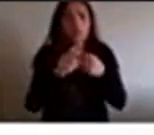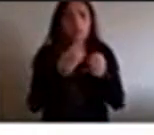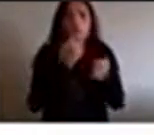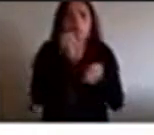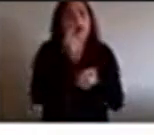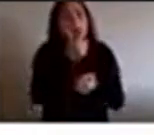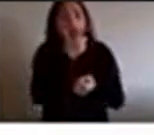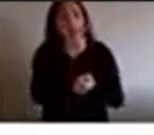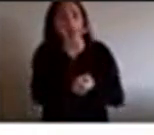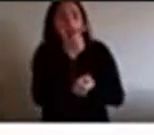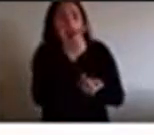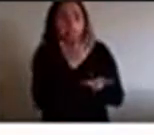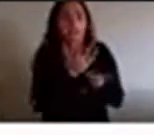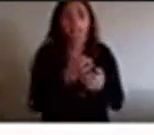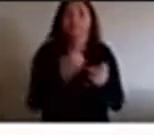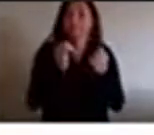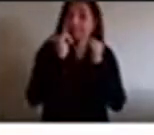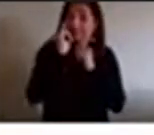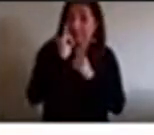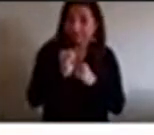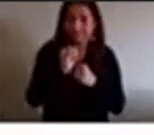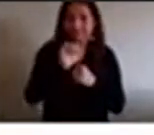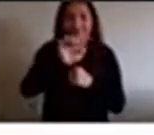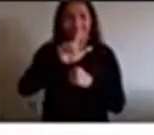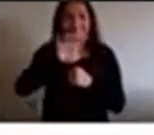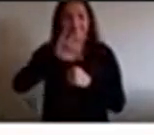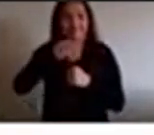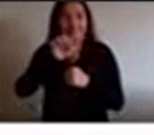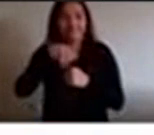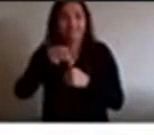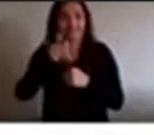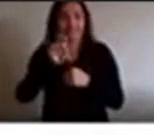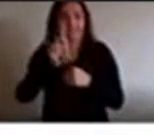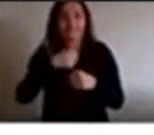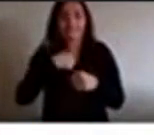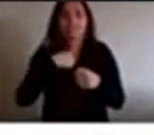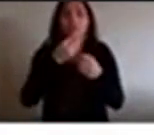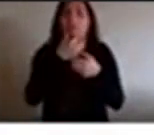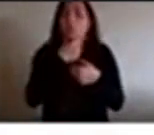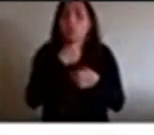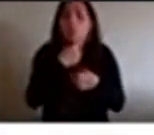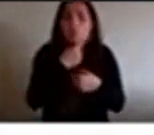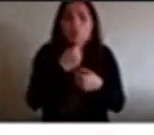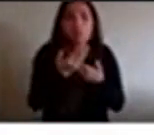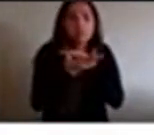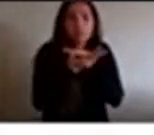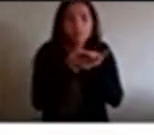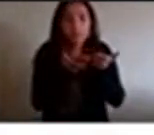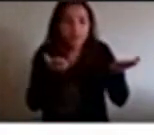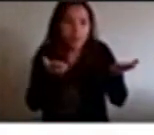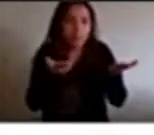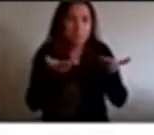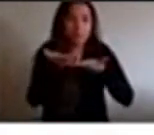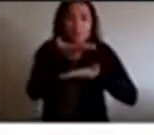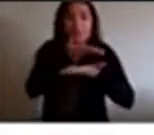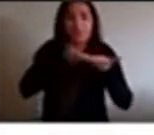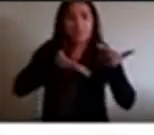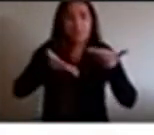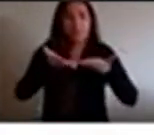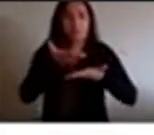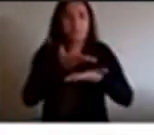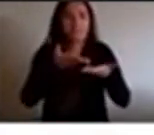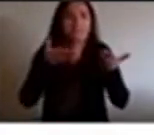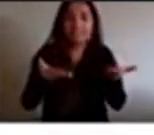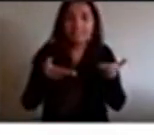Así lo es, Alejandra. Un gusto nuevamente compartir este panel contigo. Ha sido